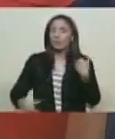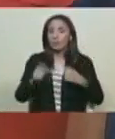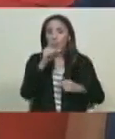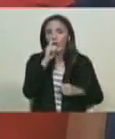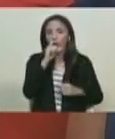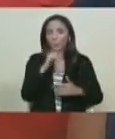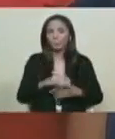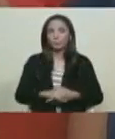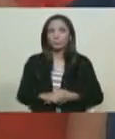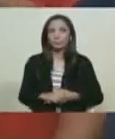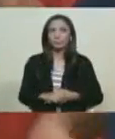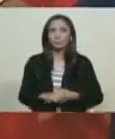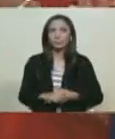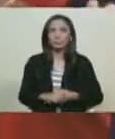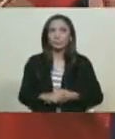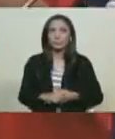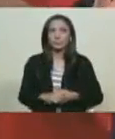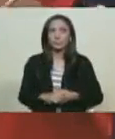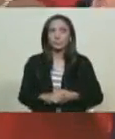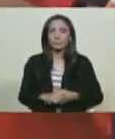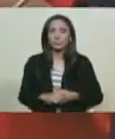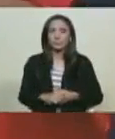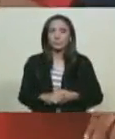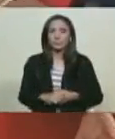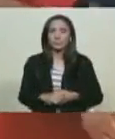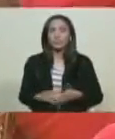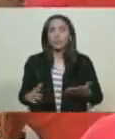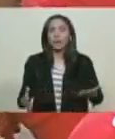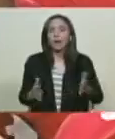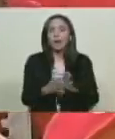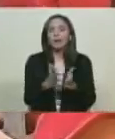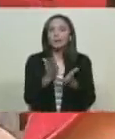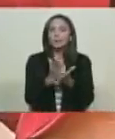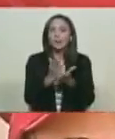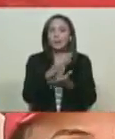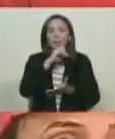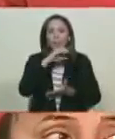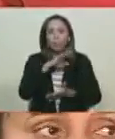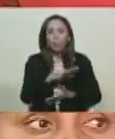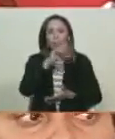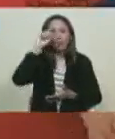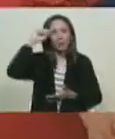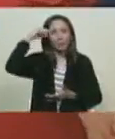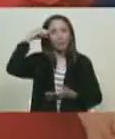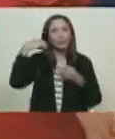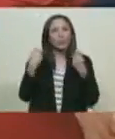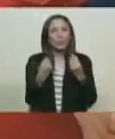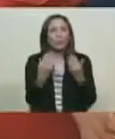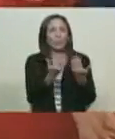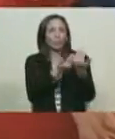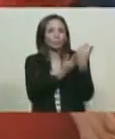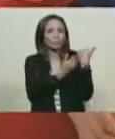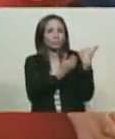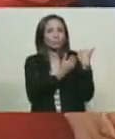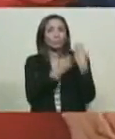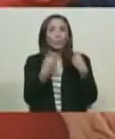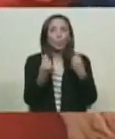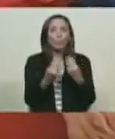Maduro Moros. La historia nos reclama el compromiso de clase y un justo